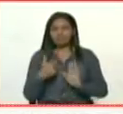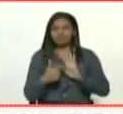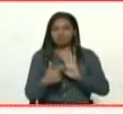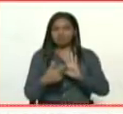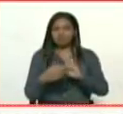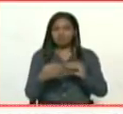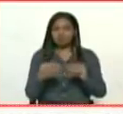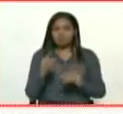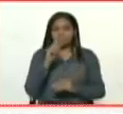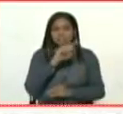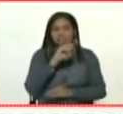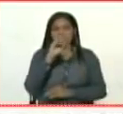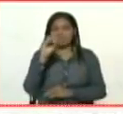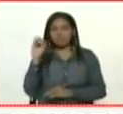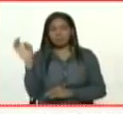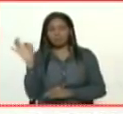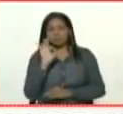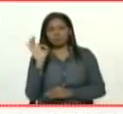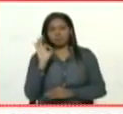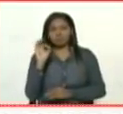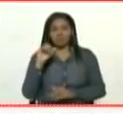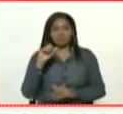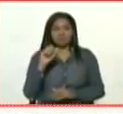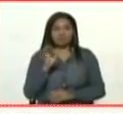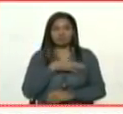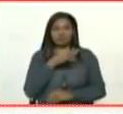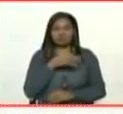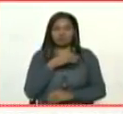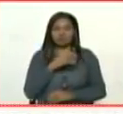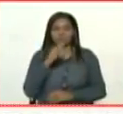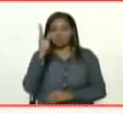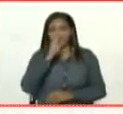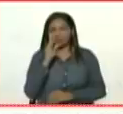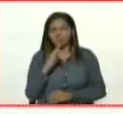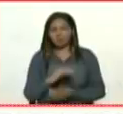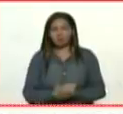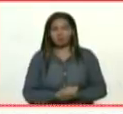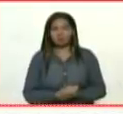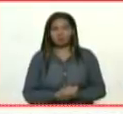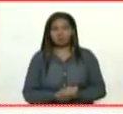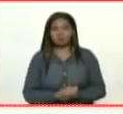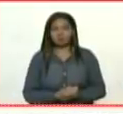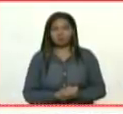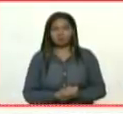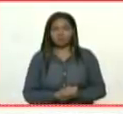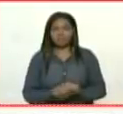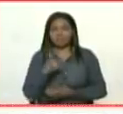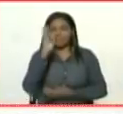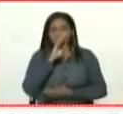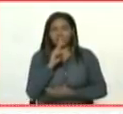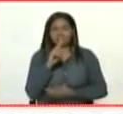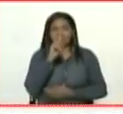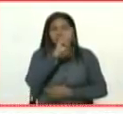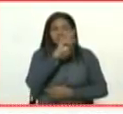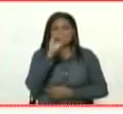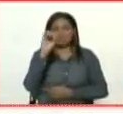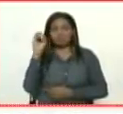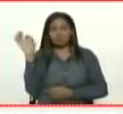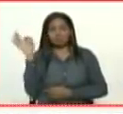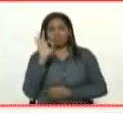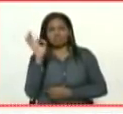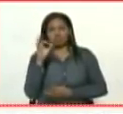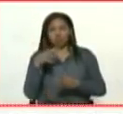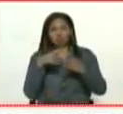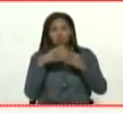llegar al 100% de socialización bancaria, de bancarización. 100% de los venezolanos deben